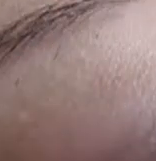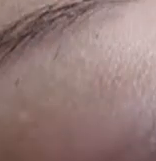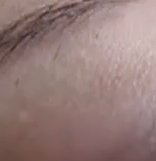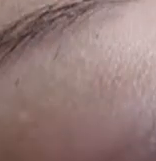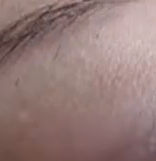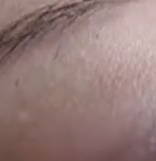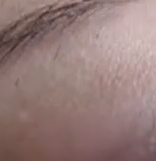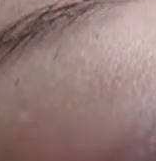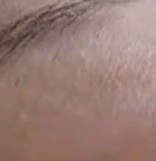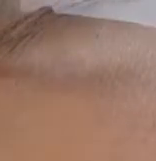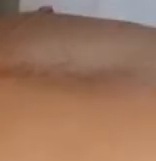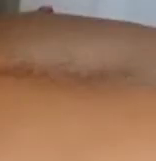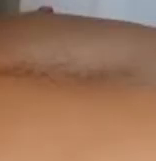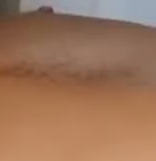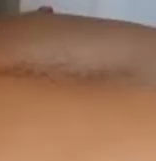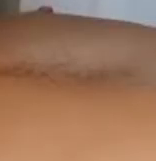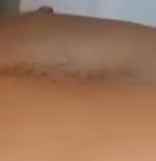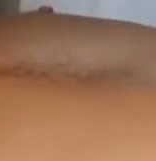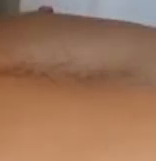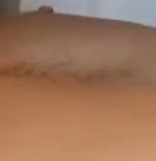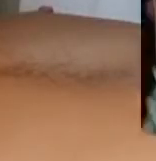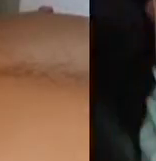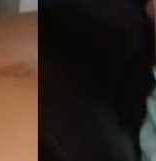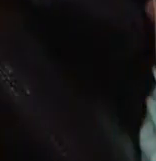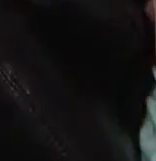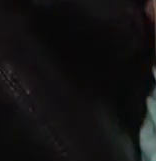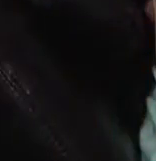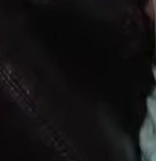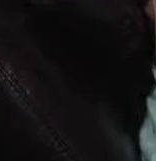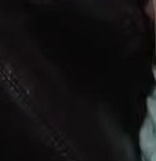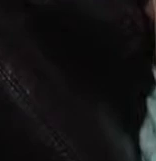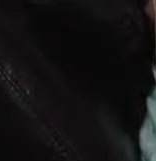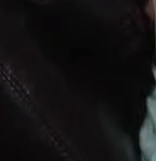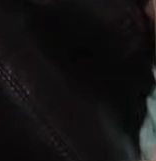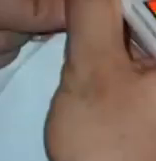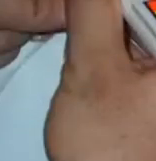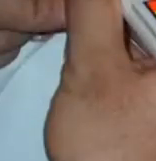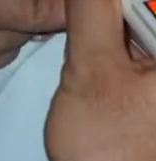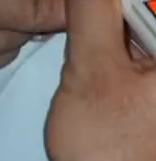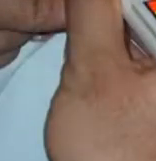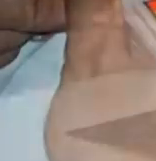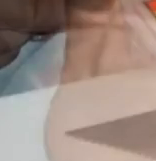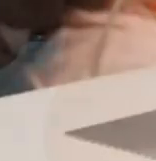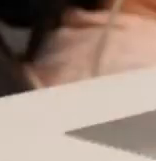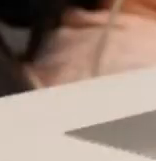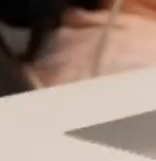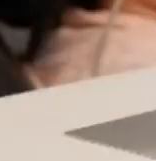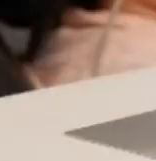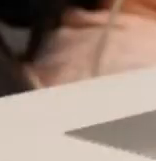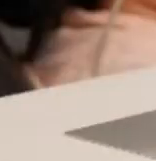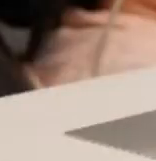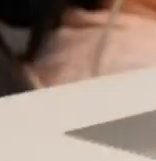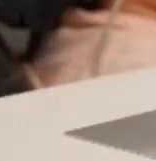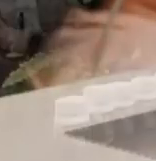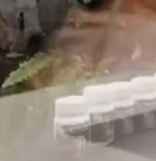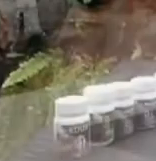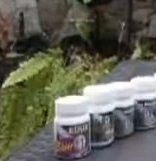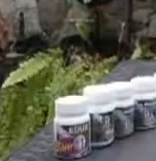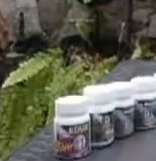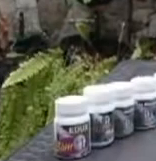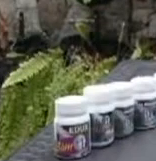Integrativas, ofrecemos tratamientos integrales 100% naturales y novedosos, pensados en la recuperación de su